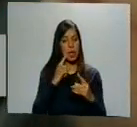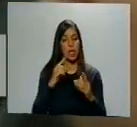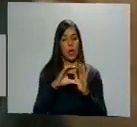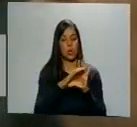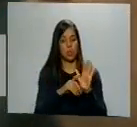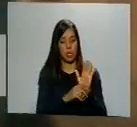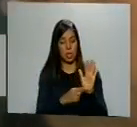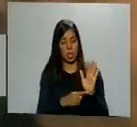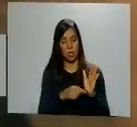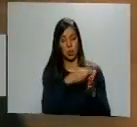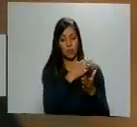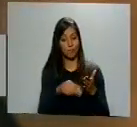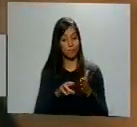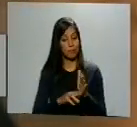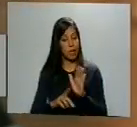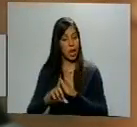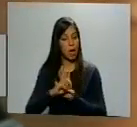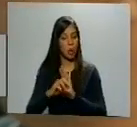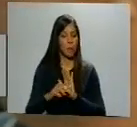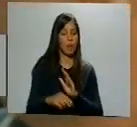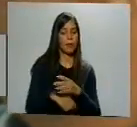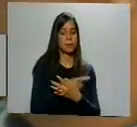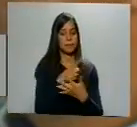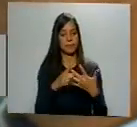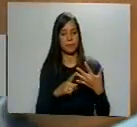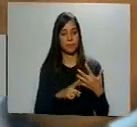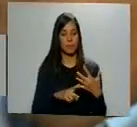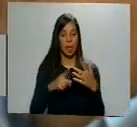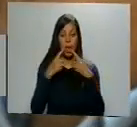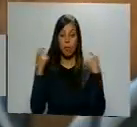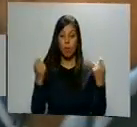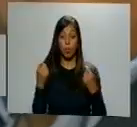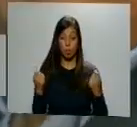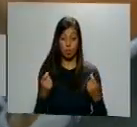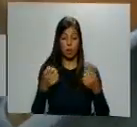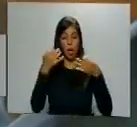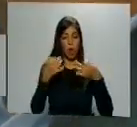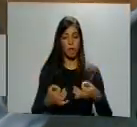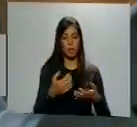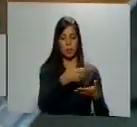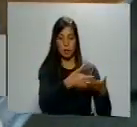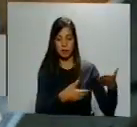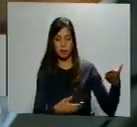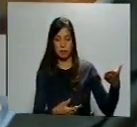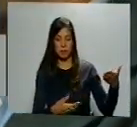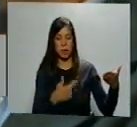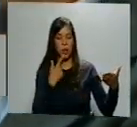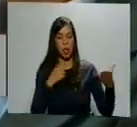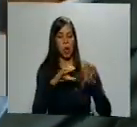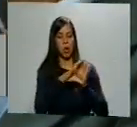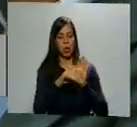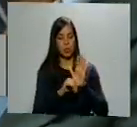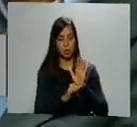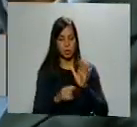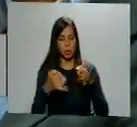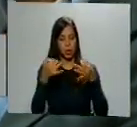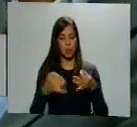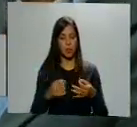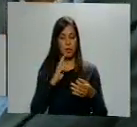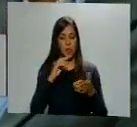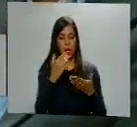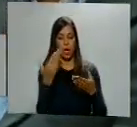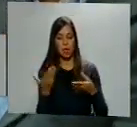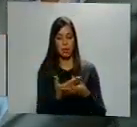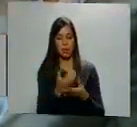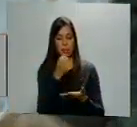constituyente queda derogada. Quinto, publíquese al presente decreto constituyente en la Gaceta Oficial de la